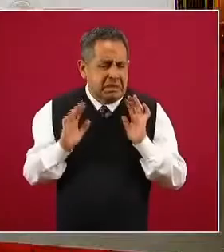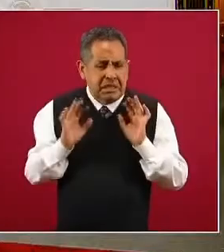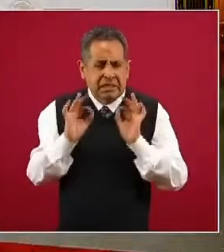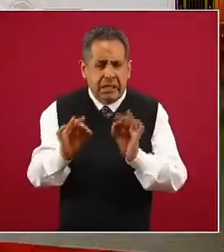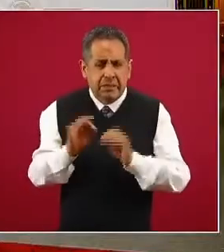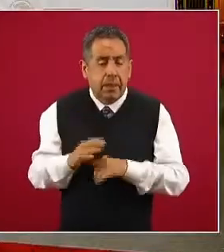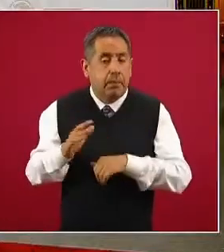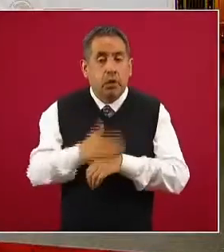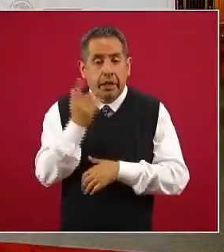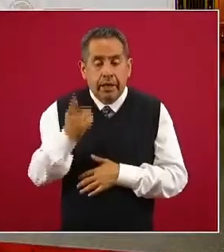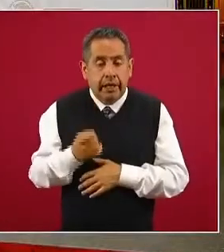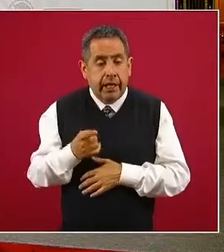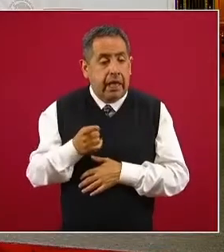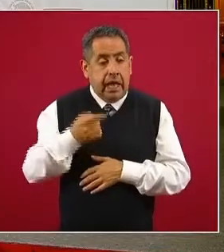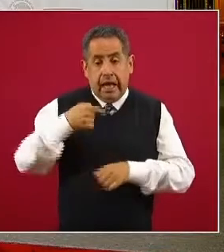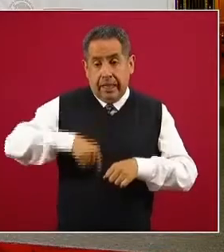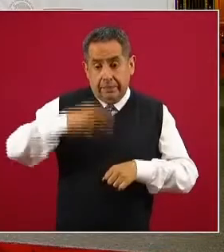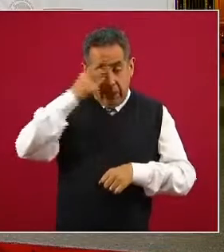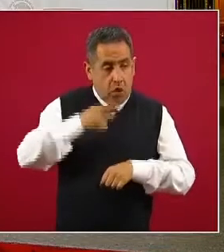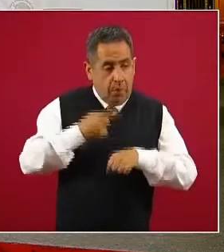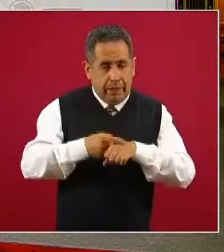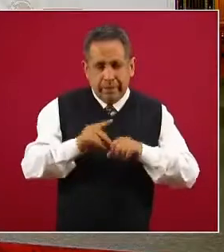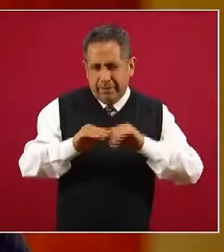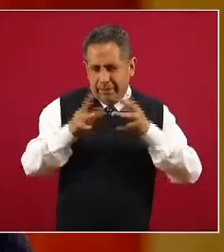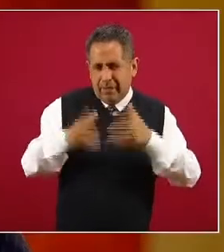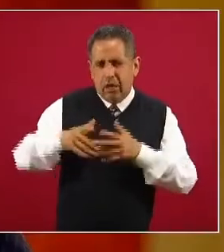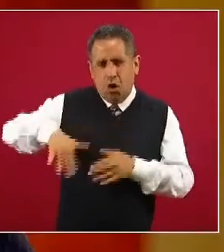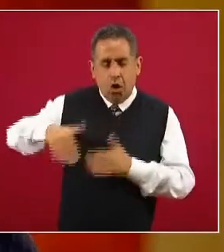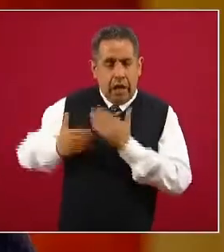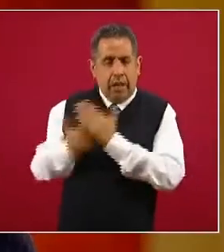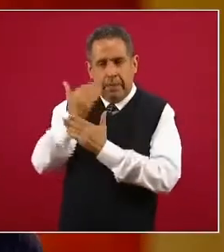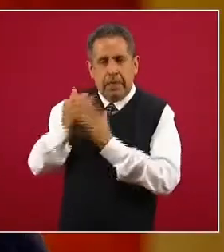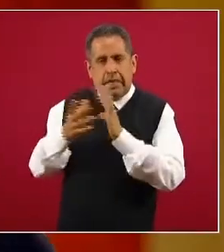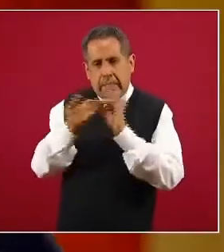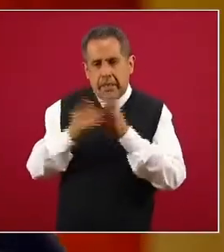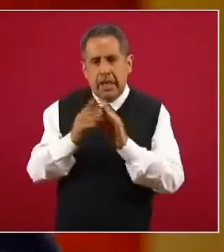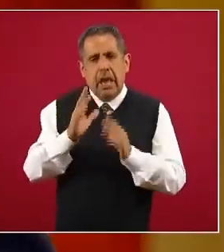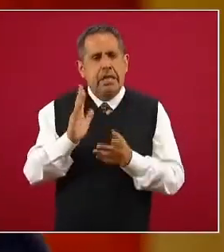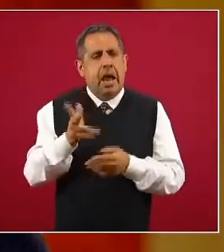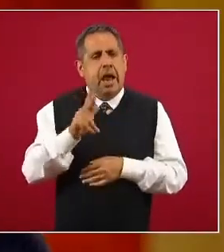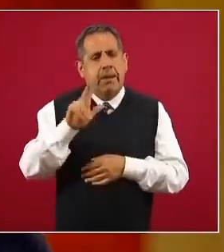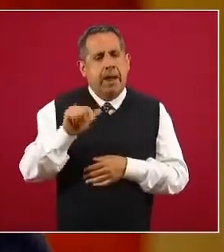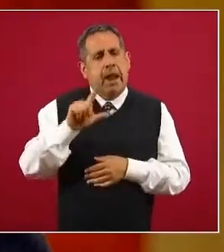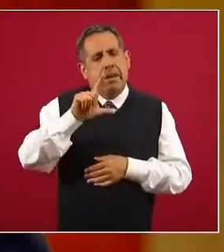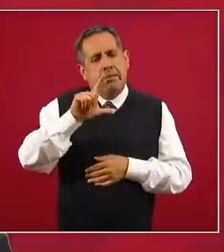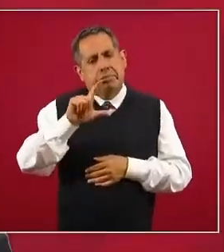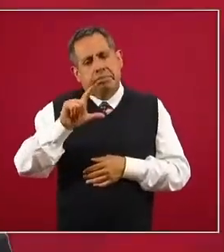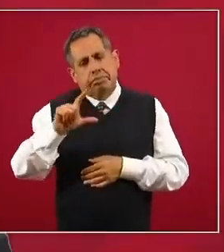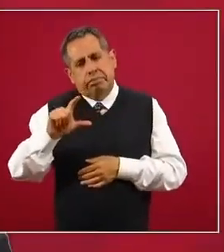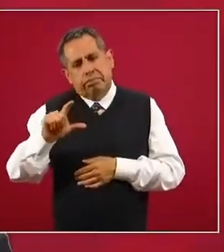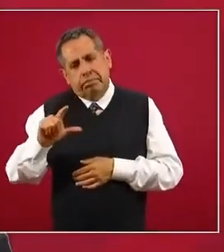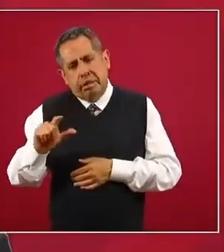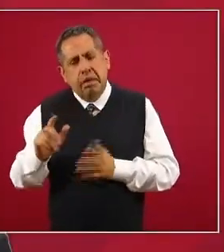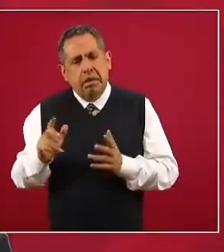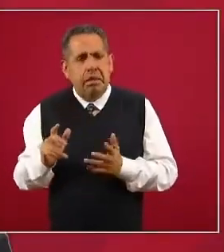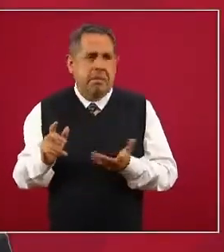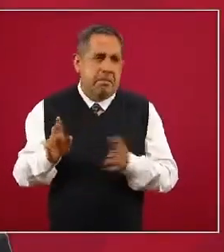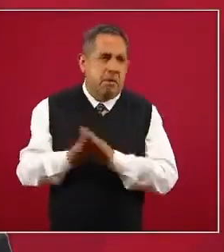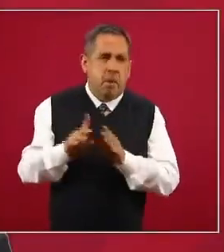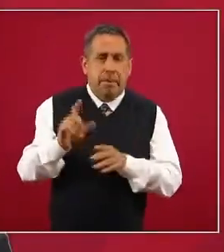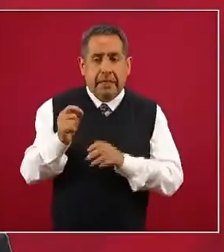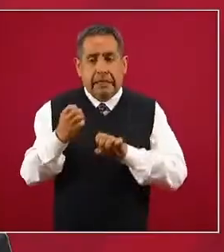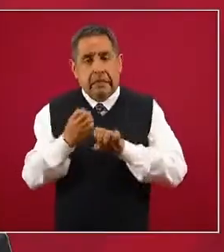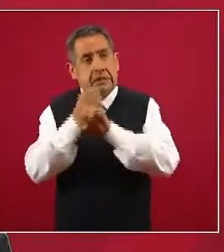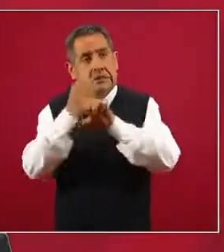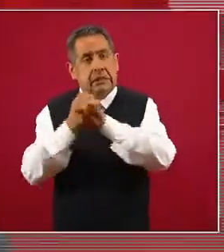consecuencia de que la epidemia en México, como lo mostré detalladamente esta mañana, va en descenso. En al menos 20